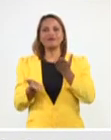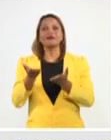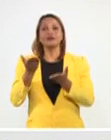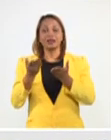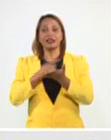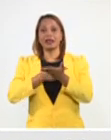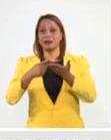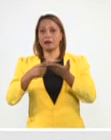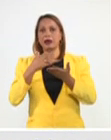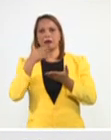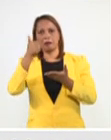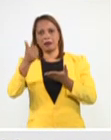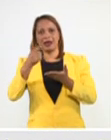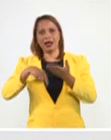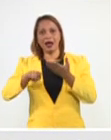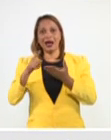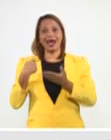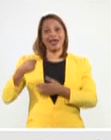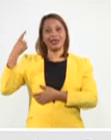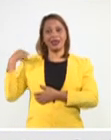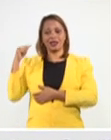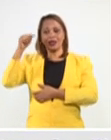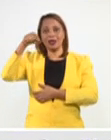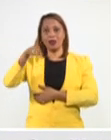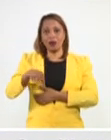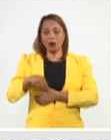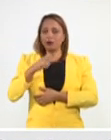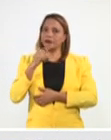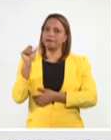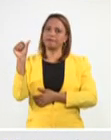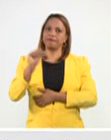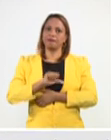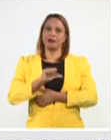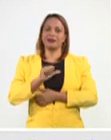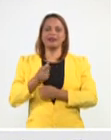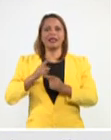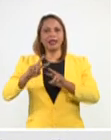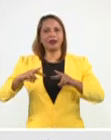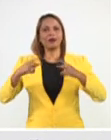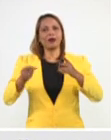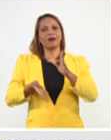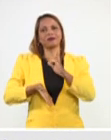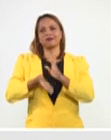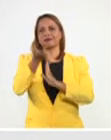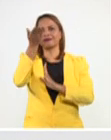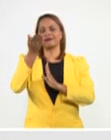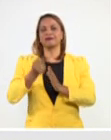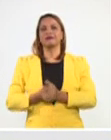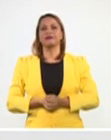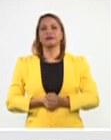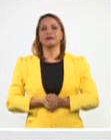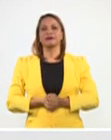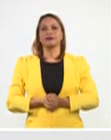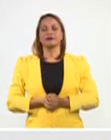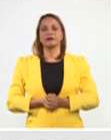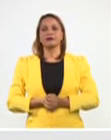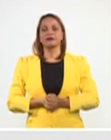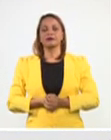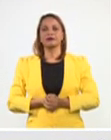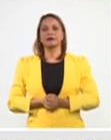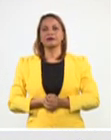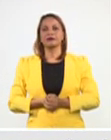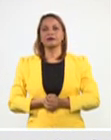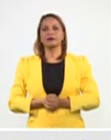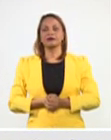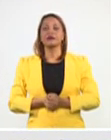semana. Semana que tuvimos varios días de 6.000 y 6.000 y tantos casos. Y realmente,